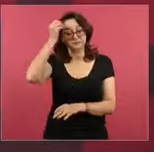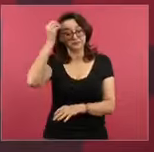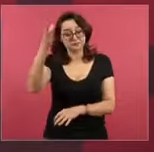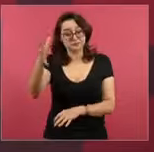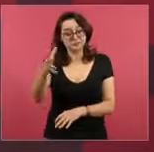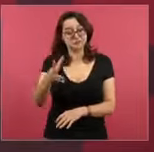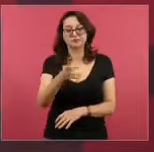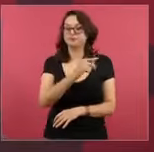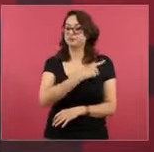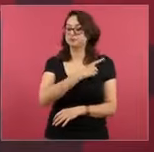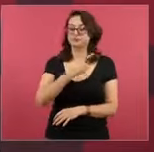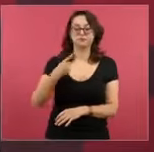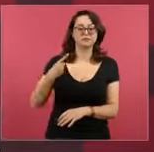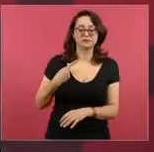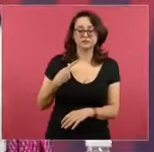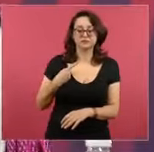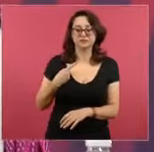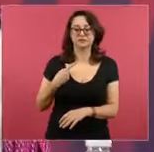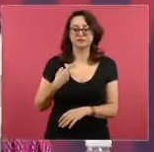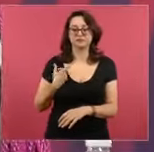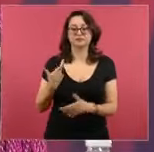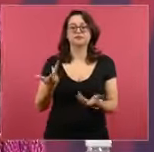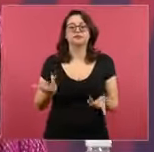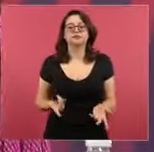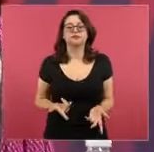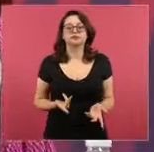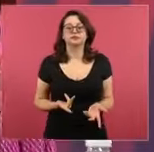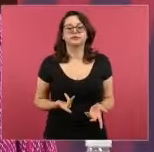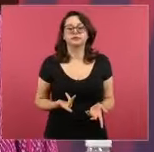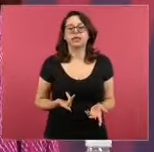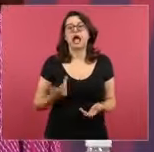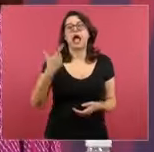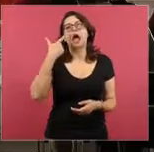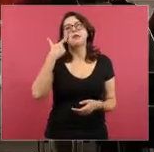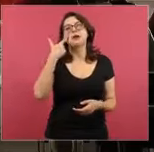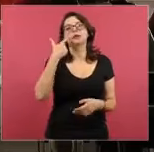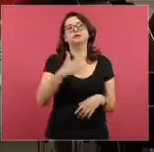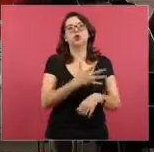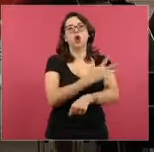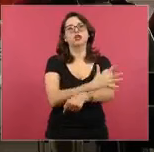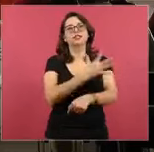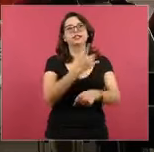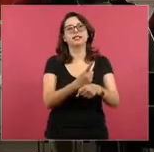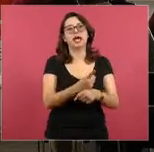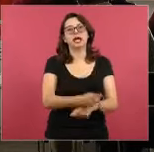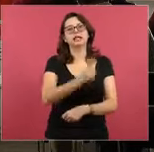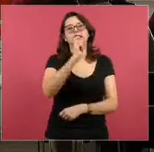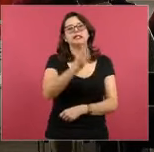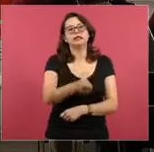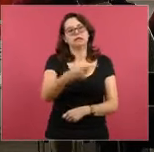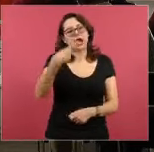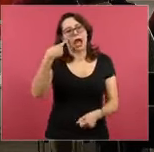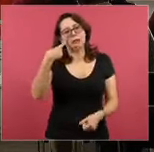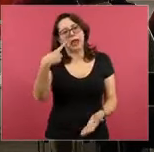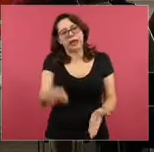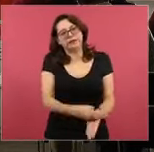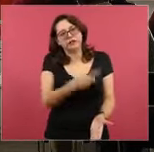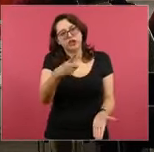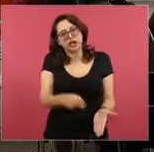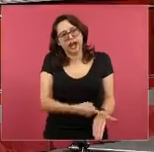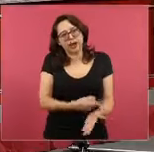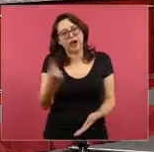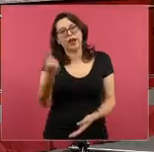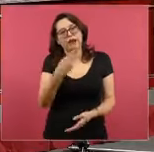que reafirmar. Pero no se trata de decirlo un día, vamos a ver, ¿qué significa honestidad? Saquemos el diccionario, veamos qué significa,